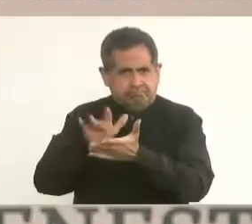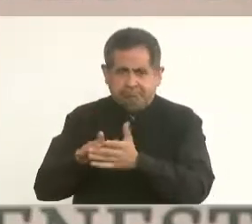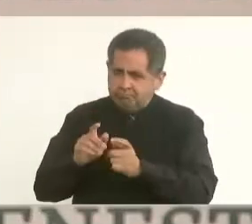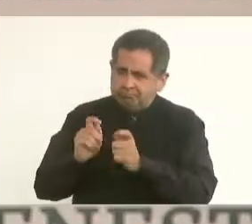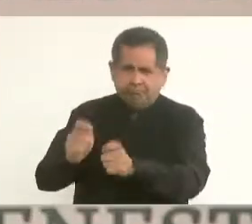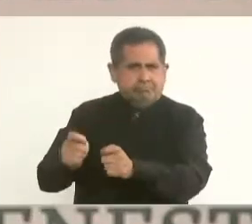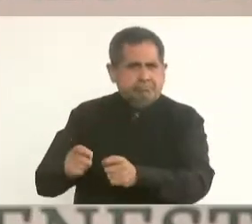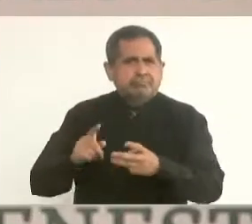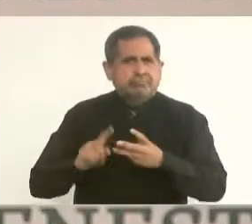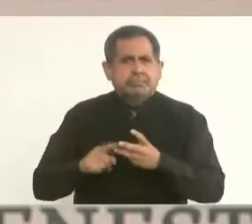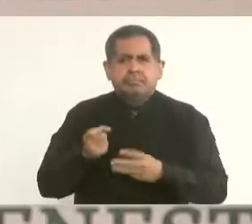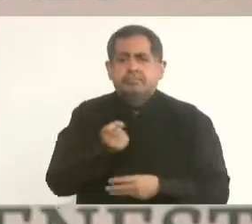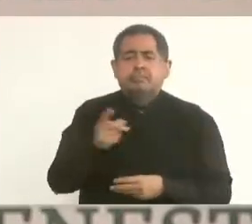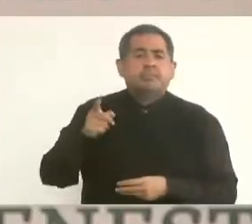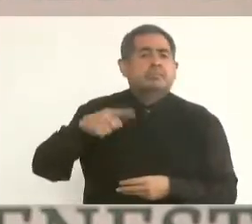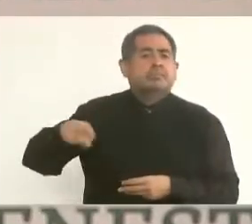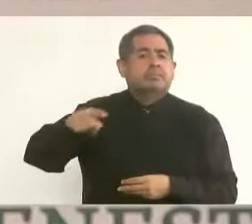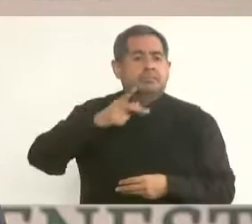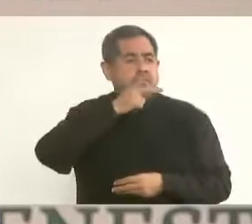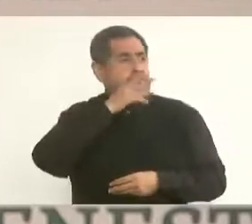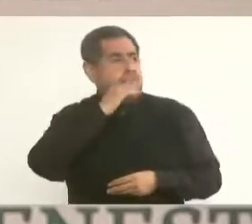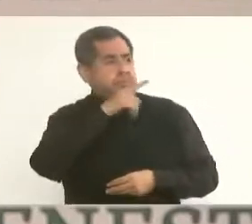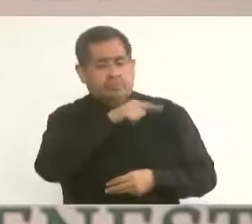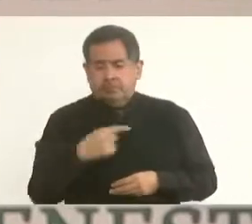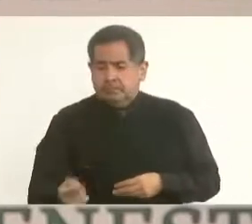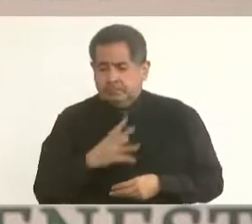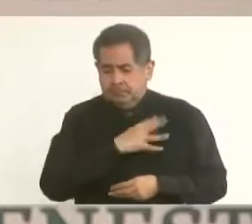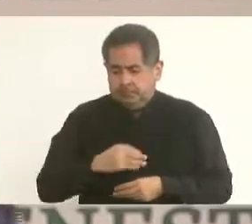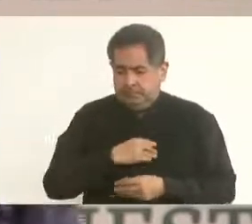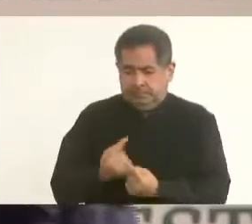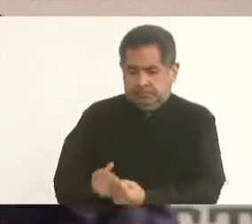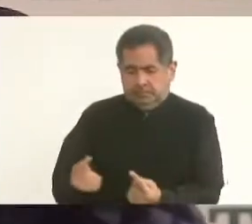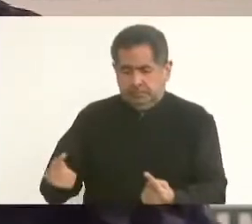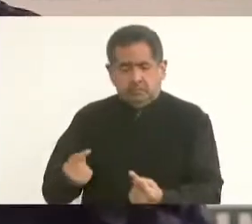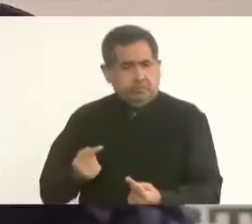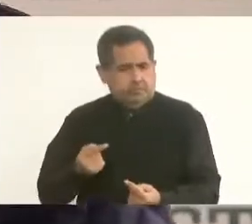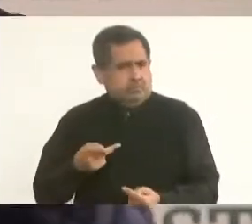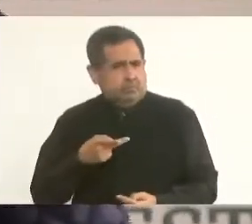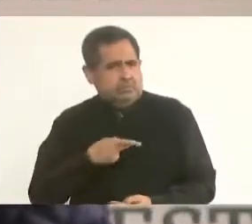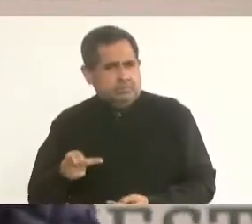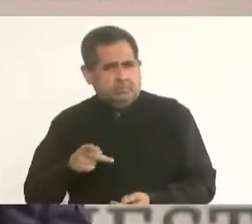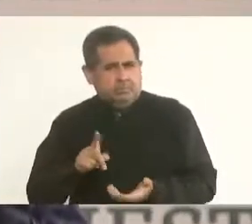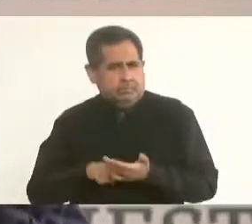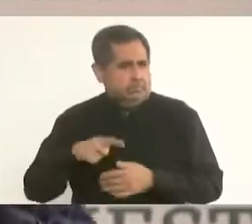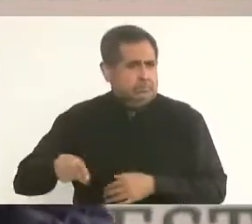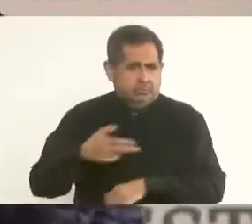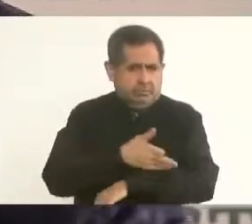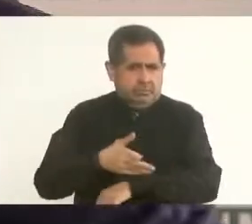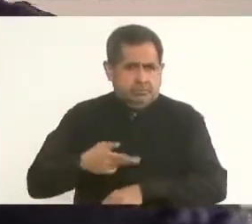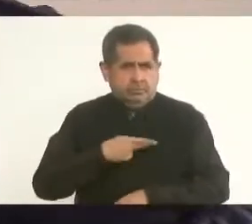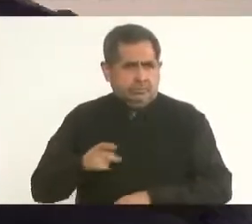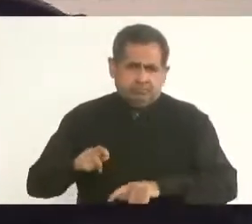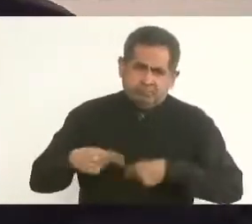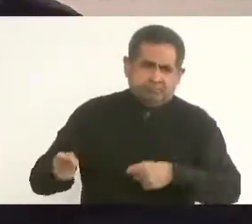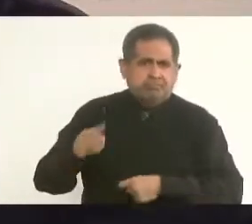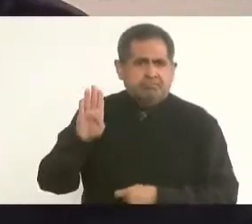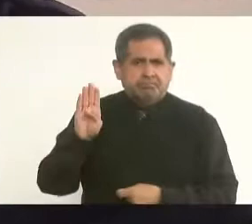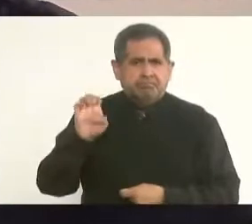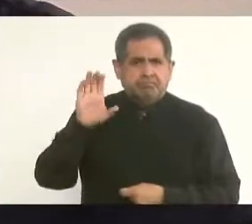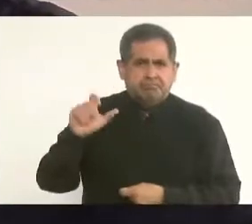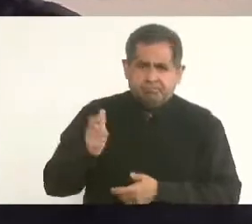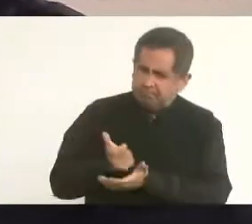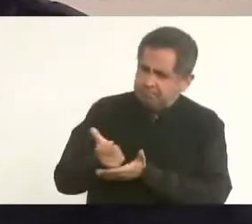que los hijos de las familias de escasos recursos tengan becas